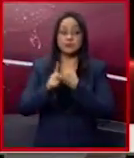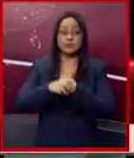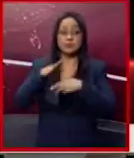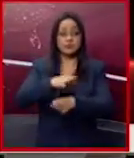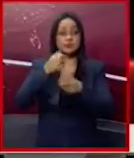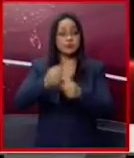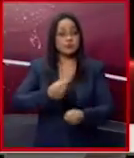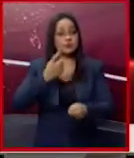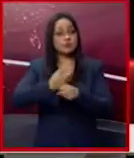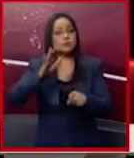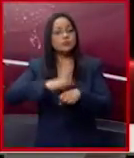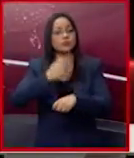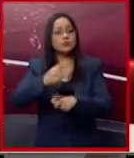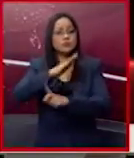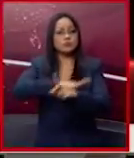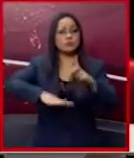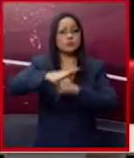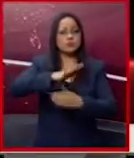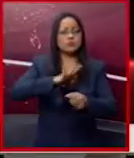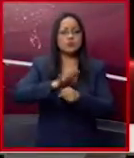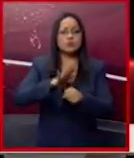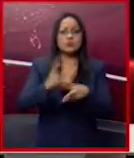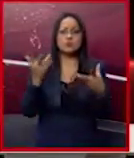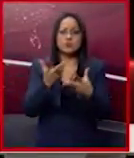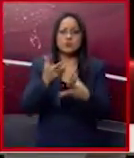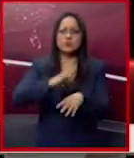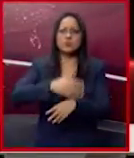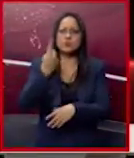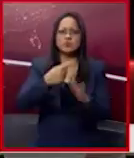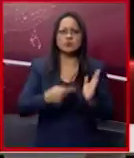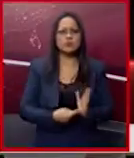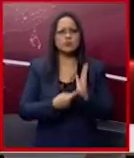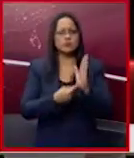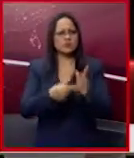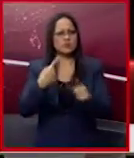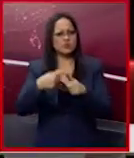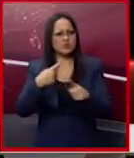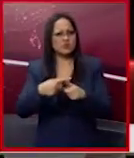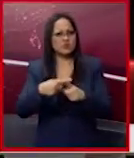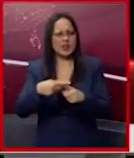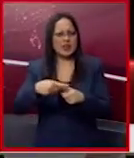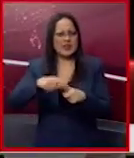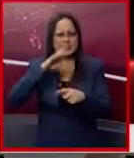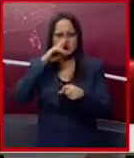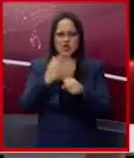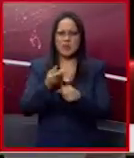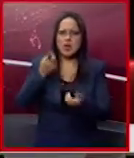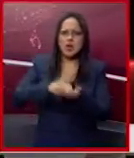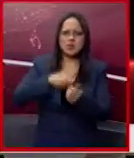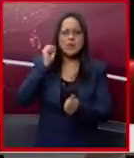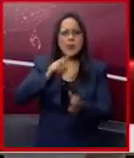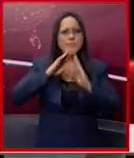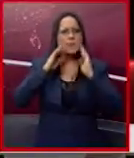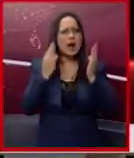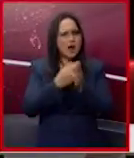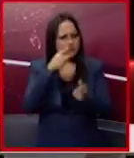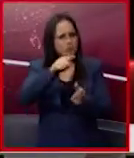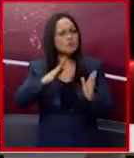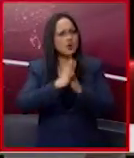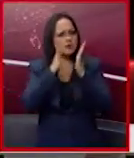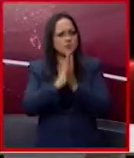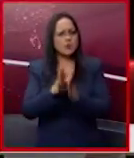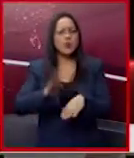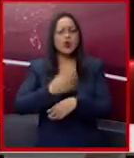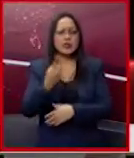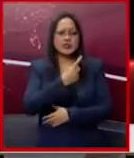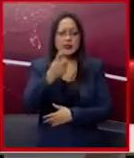el contexto en el que se desarrolla, en donde se ha demostrado está involucrado el crimen organizado, ya que en el 100% de las